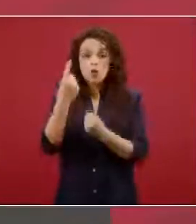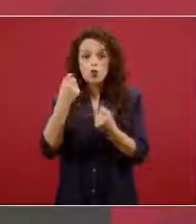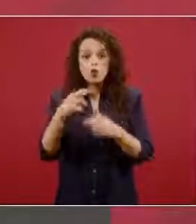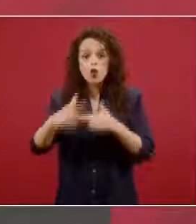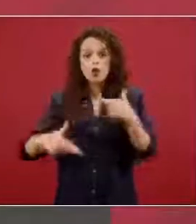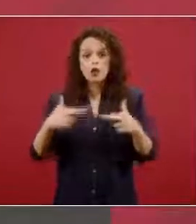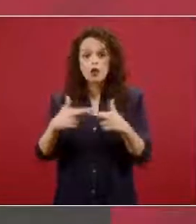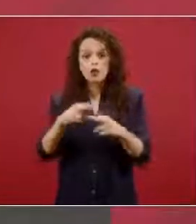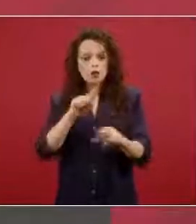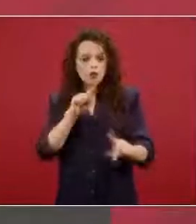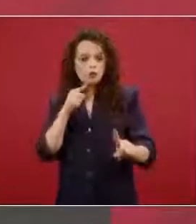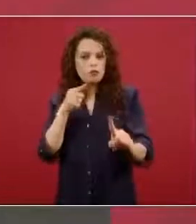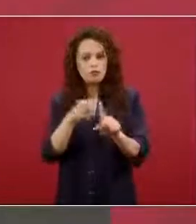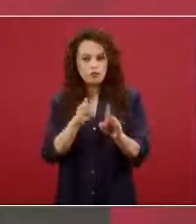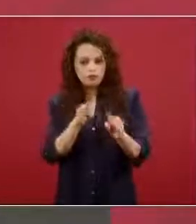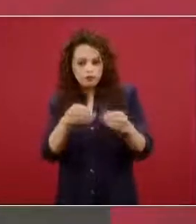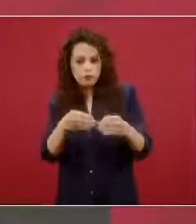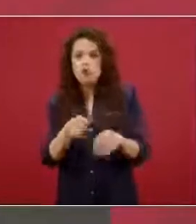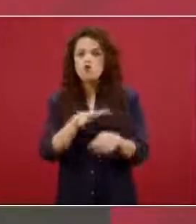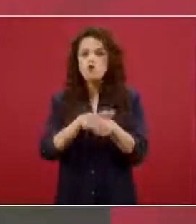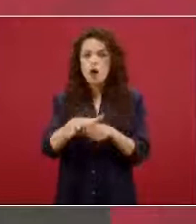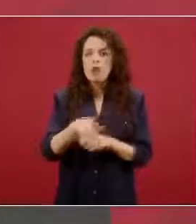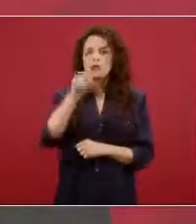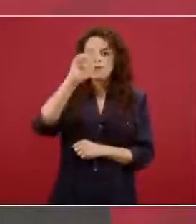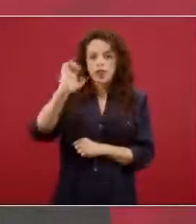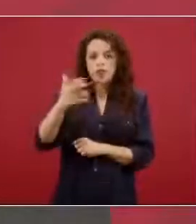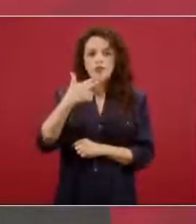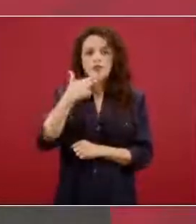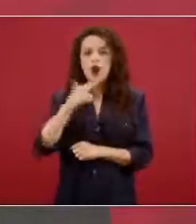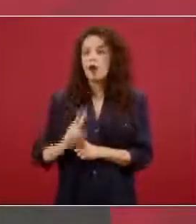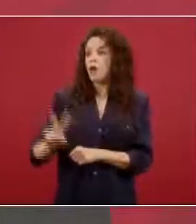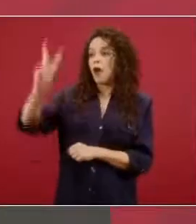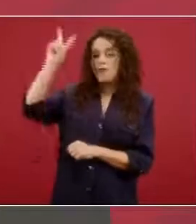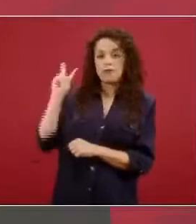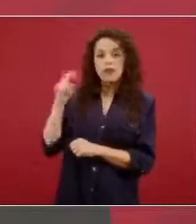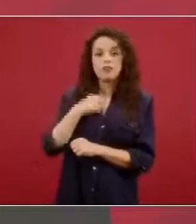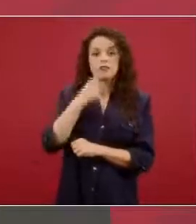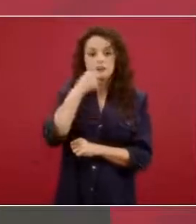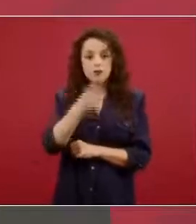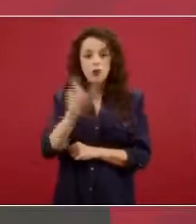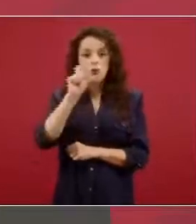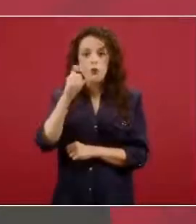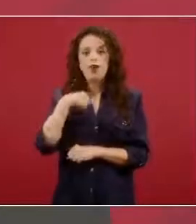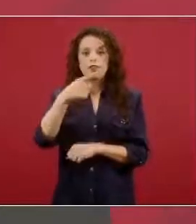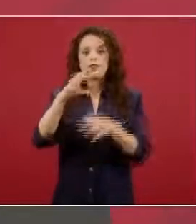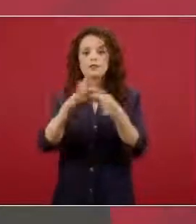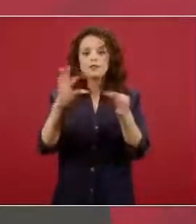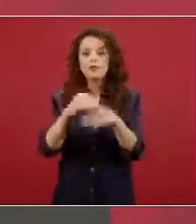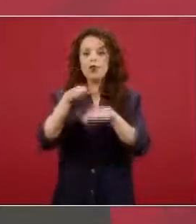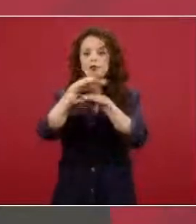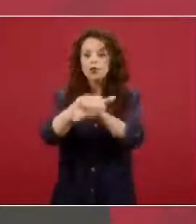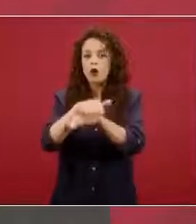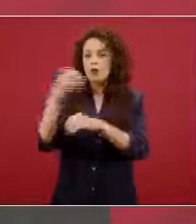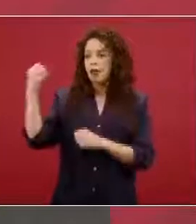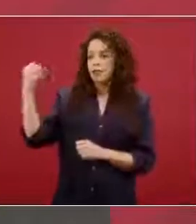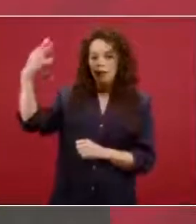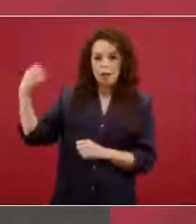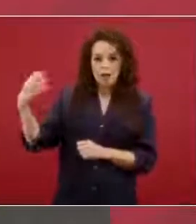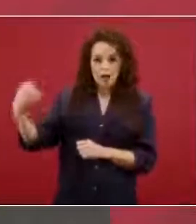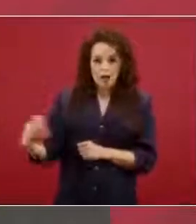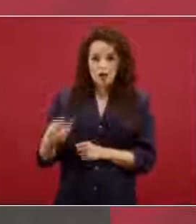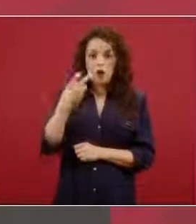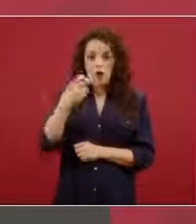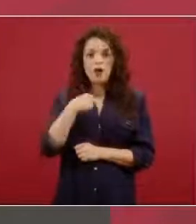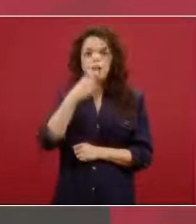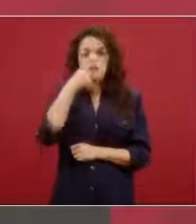específicas. Comentábamos el caso de Chihuahua el viernes pasado al anunciar el semáforo, y comentábamos este fenómeno